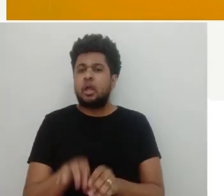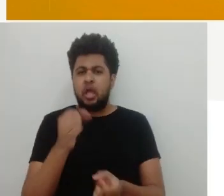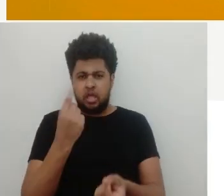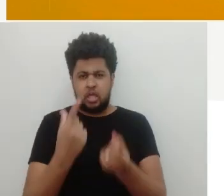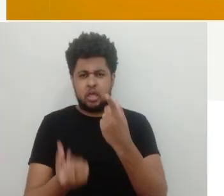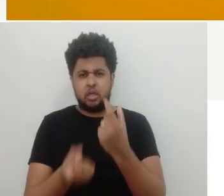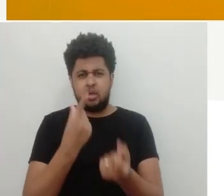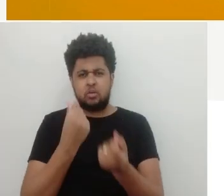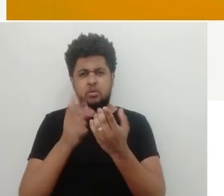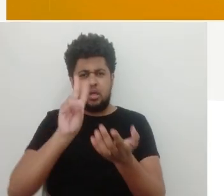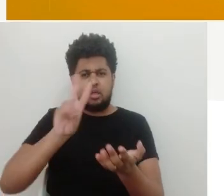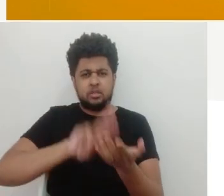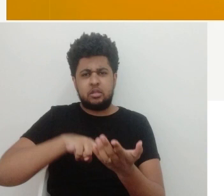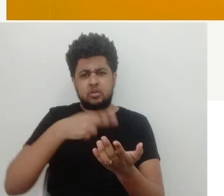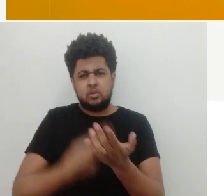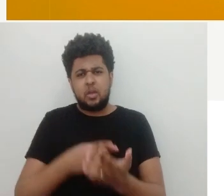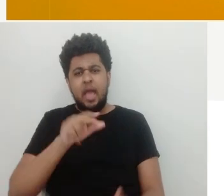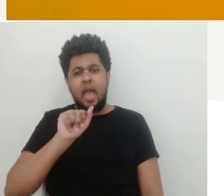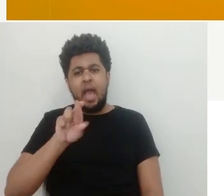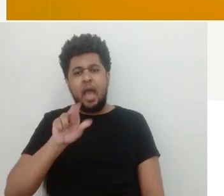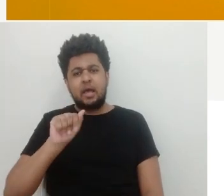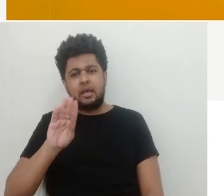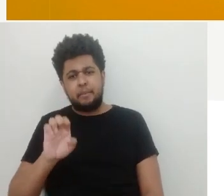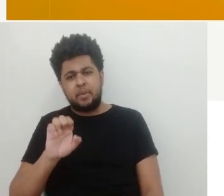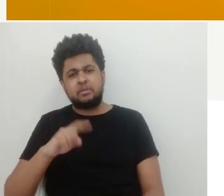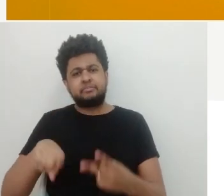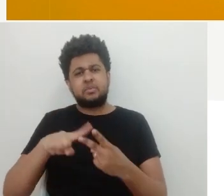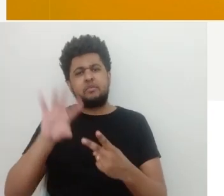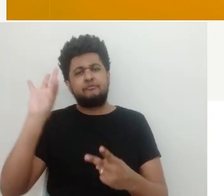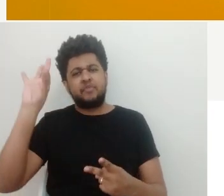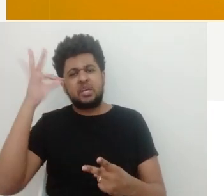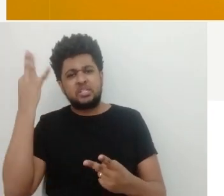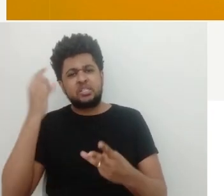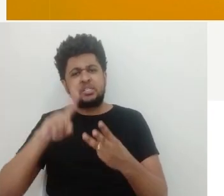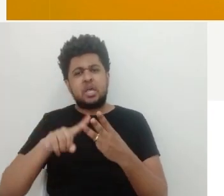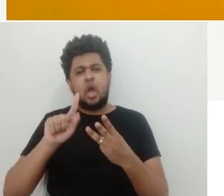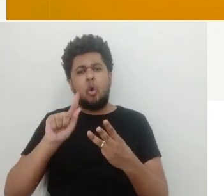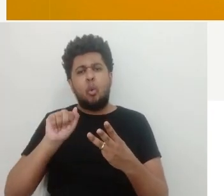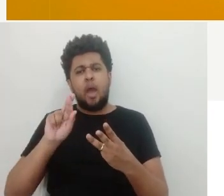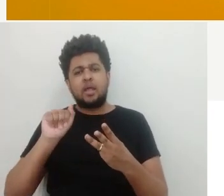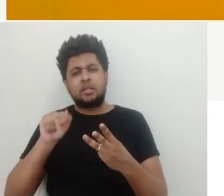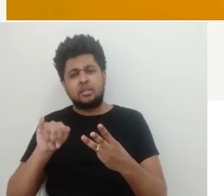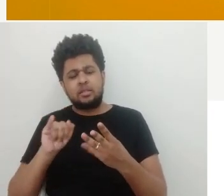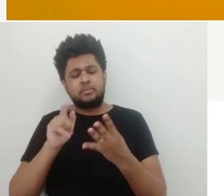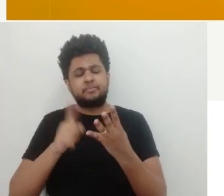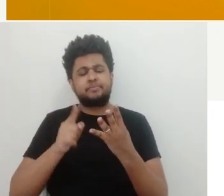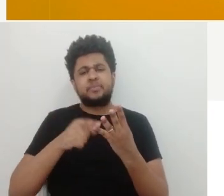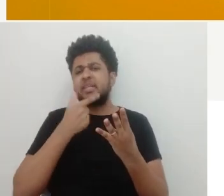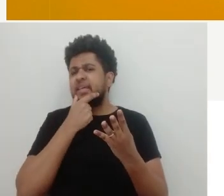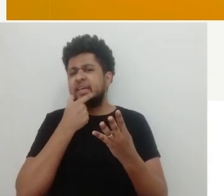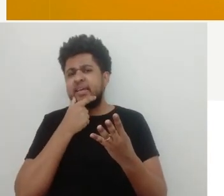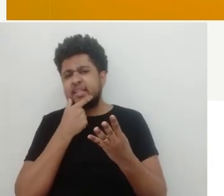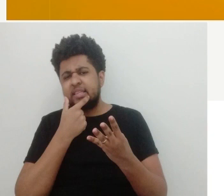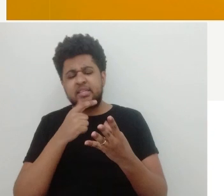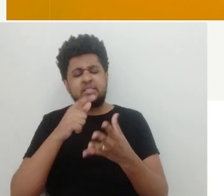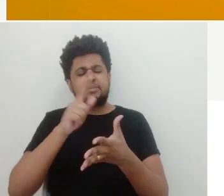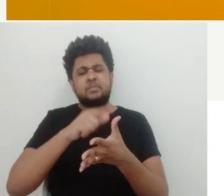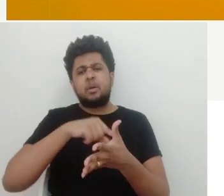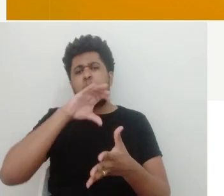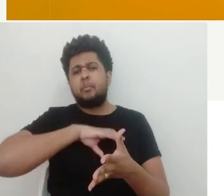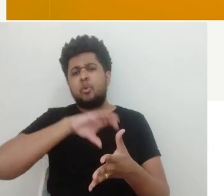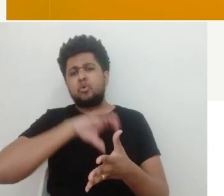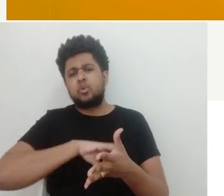mapudungún, portugués y ruso. Entre estos se destacan el pensamiento latinoamericano en el siglo XX, entre